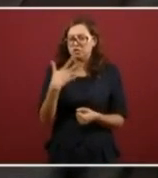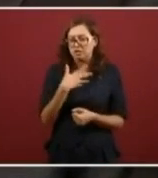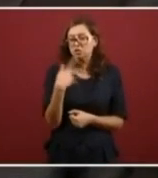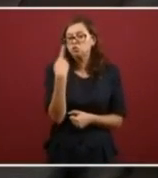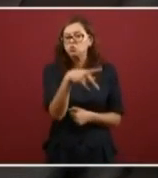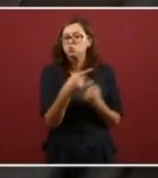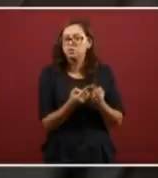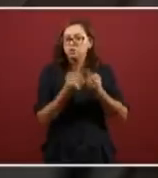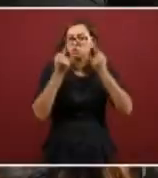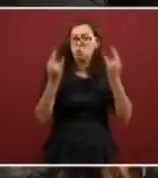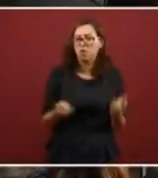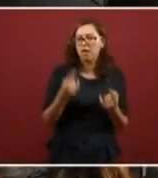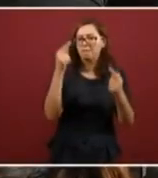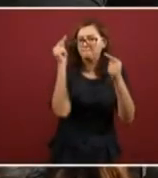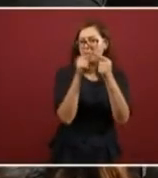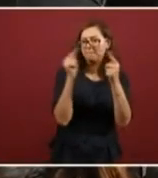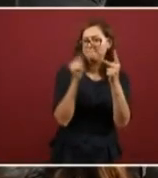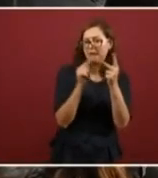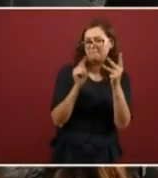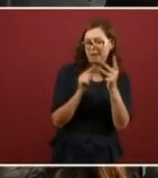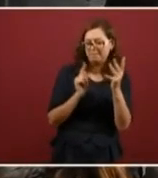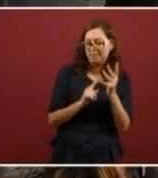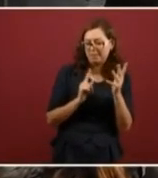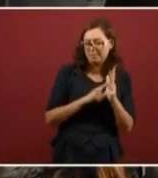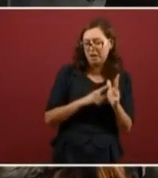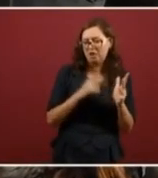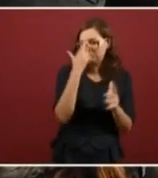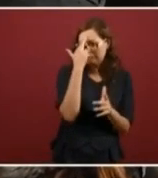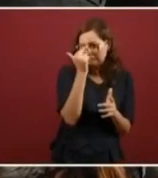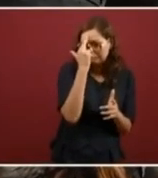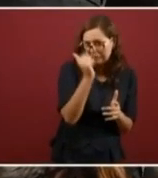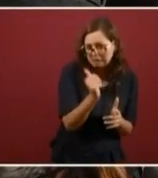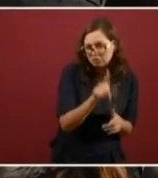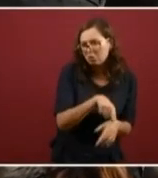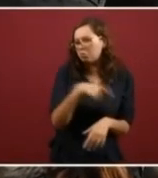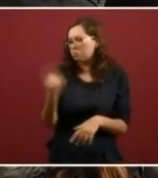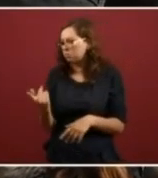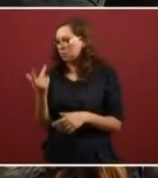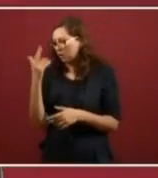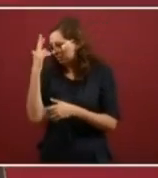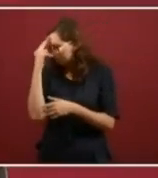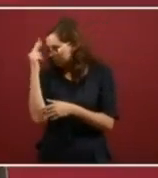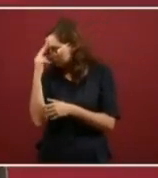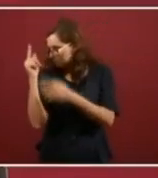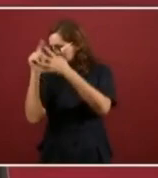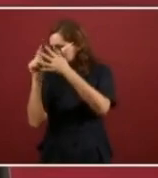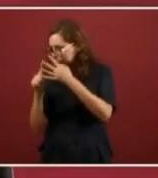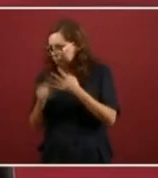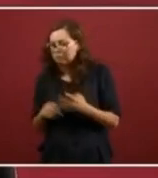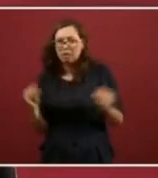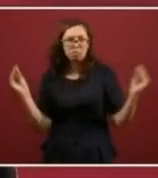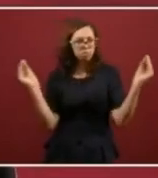debe de tener argumentos. O sea, como toda polémica,